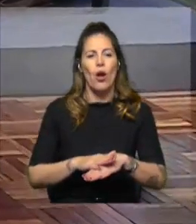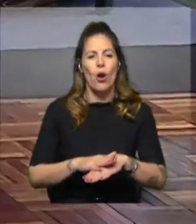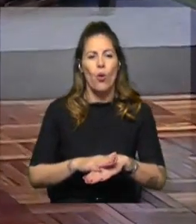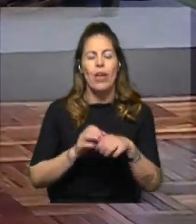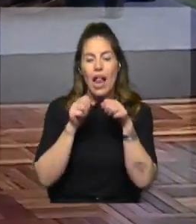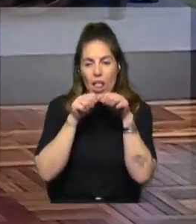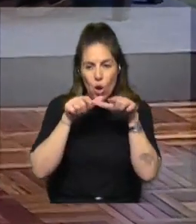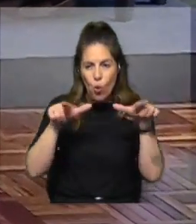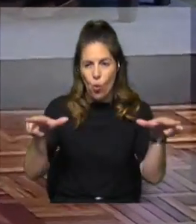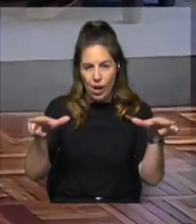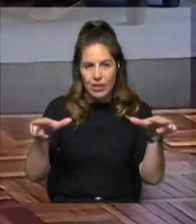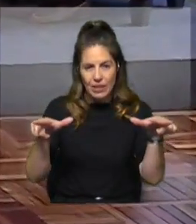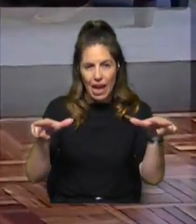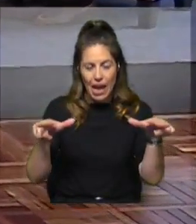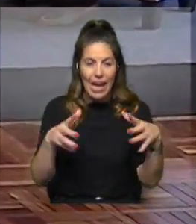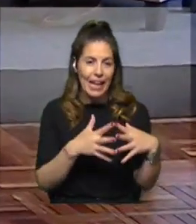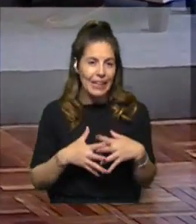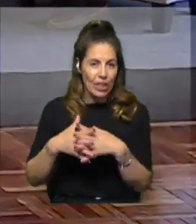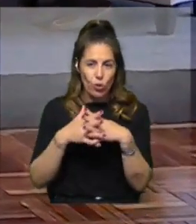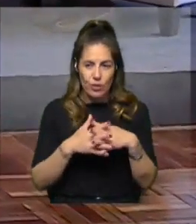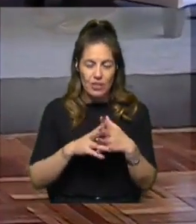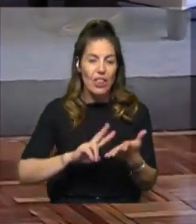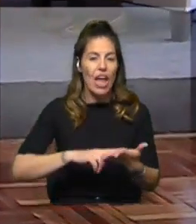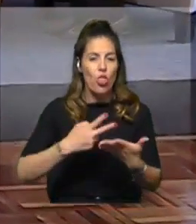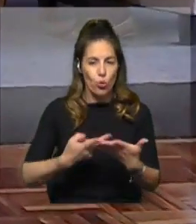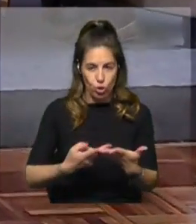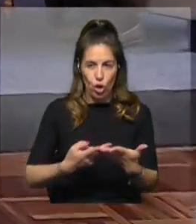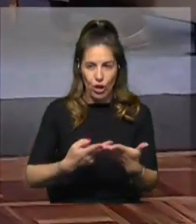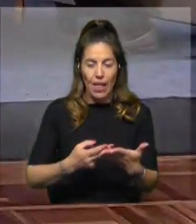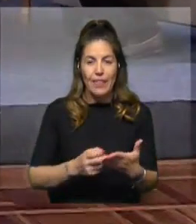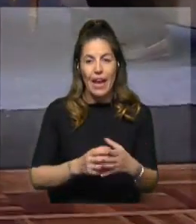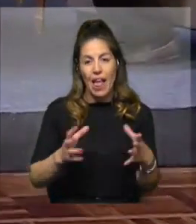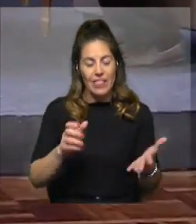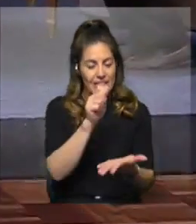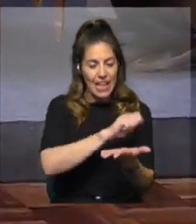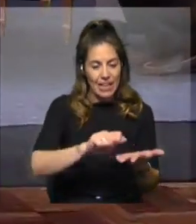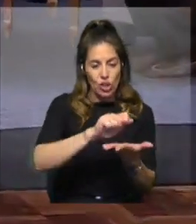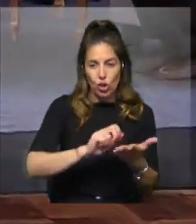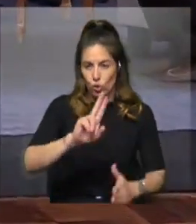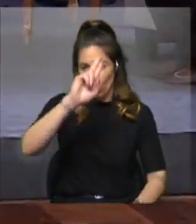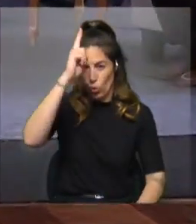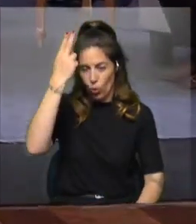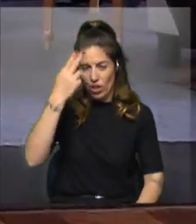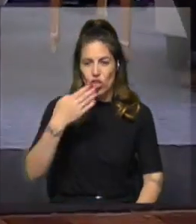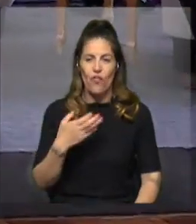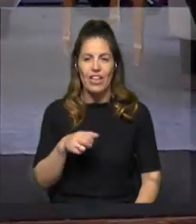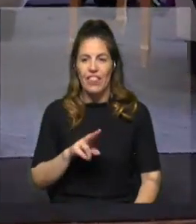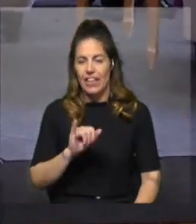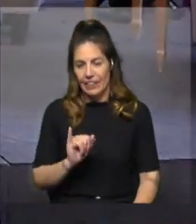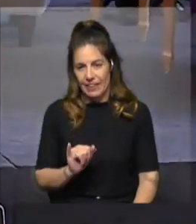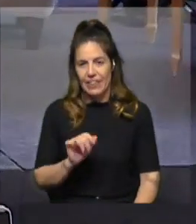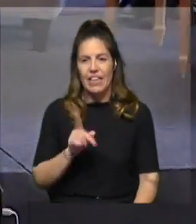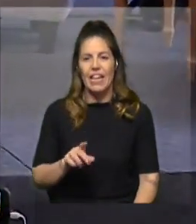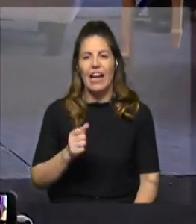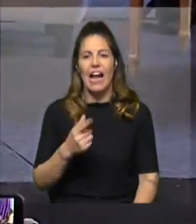lingüista estadounidense que ha sido traductora de grandes escritores y escritoras uruguayas, Benedetti, Galeano, Berenguer,